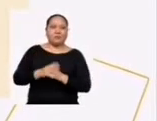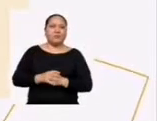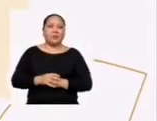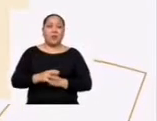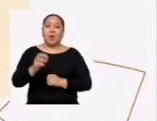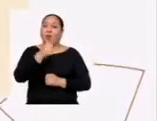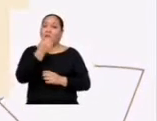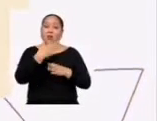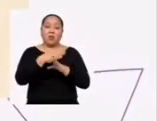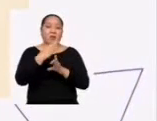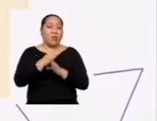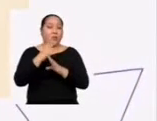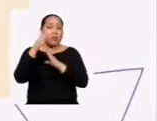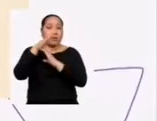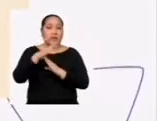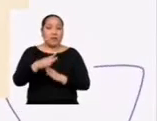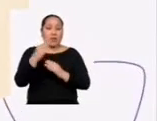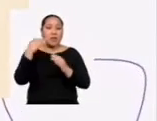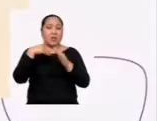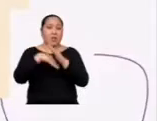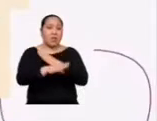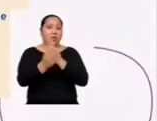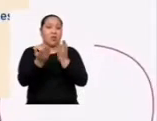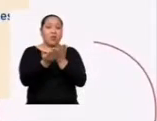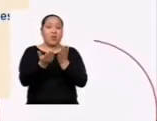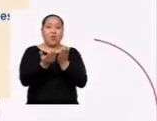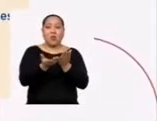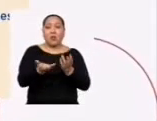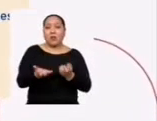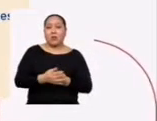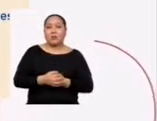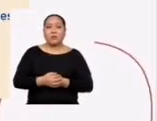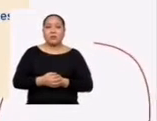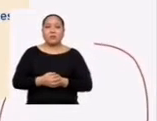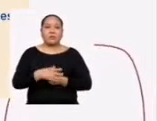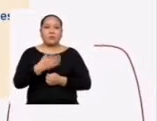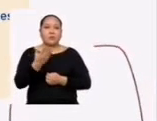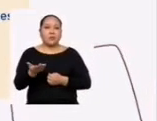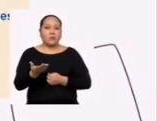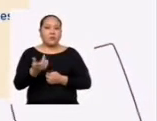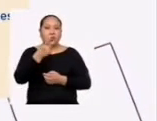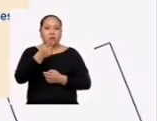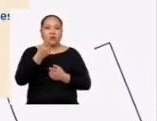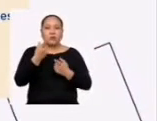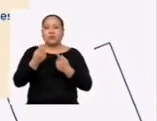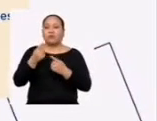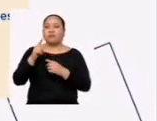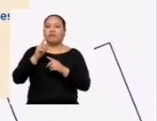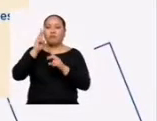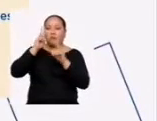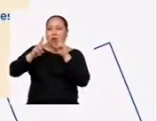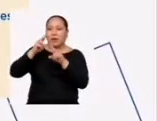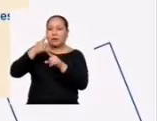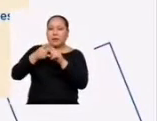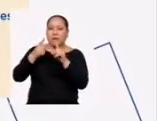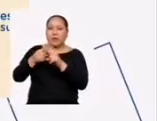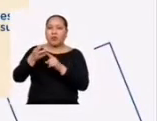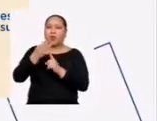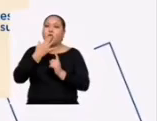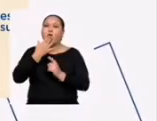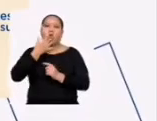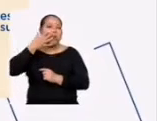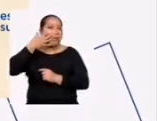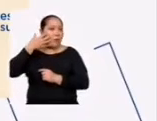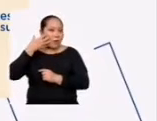de discriminación común en las instituciones educativas se da cuando tratas distinto a una persona por su color de